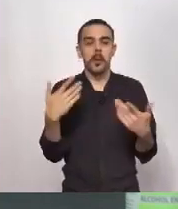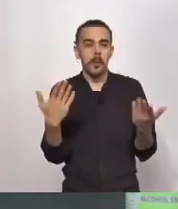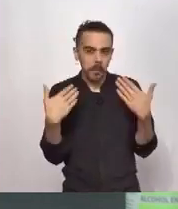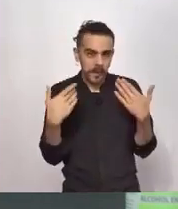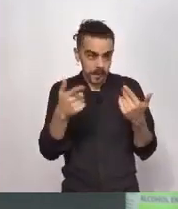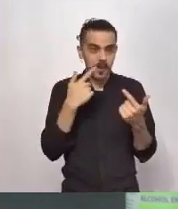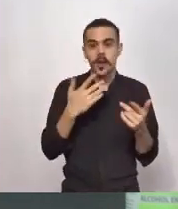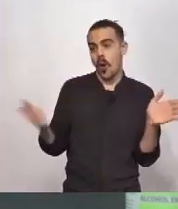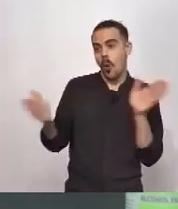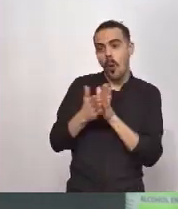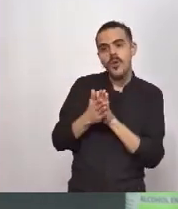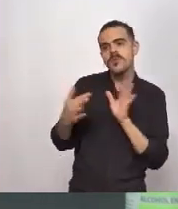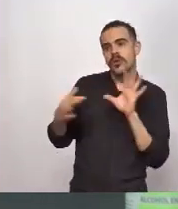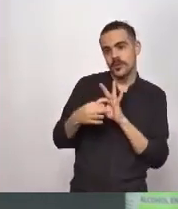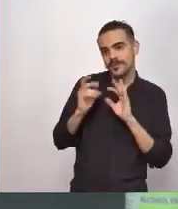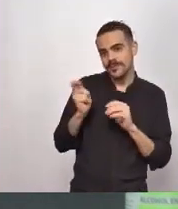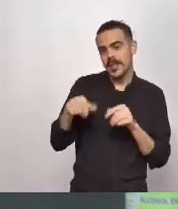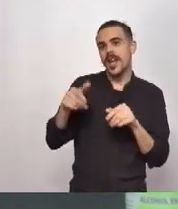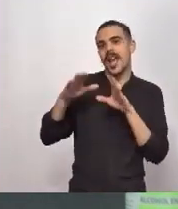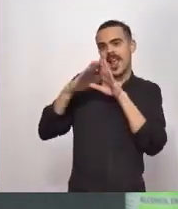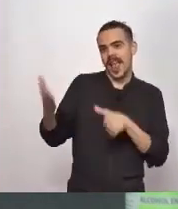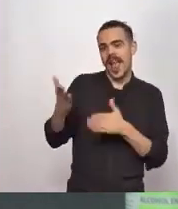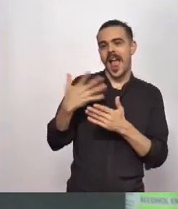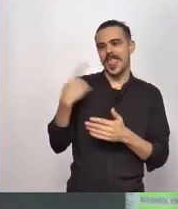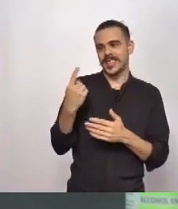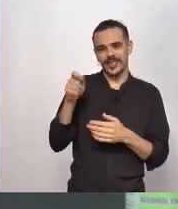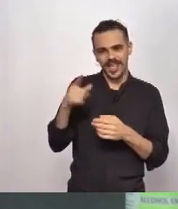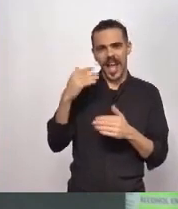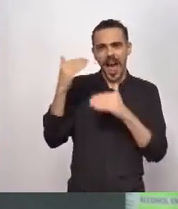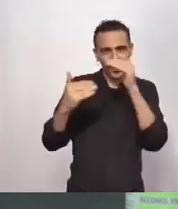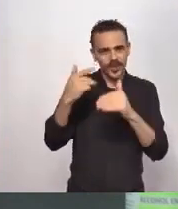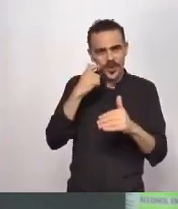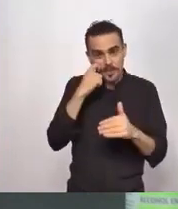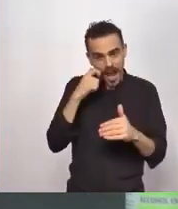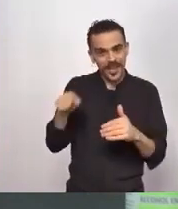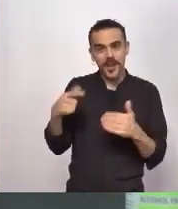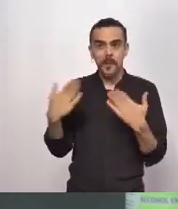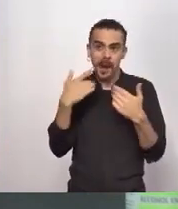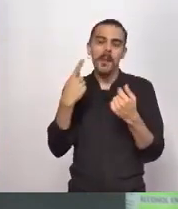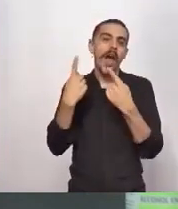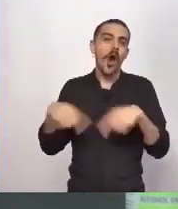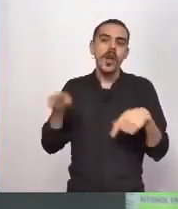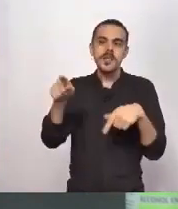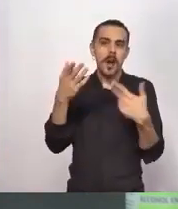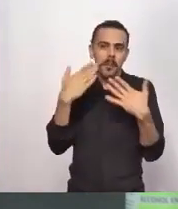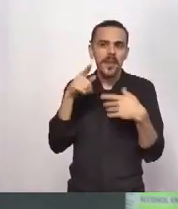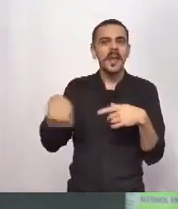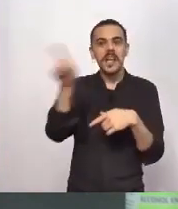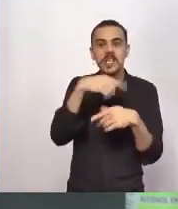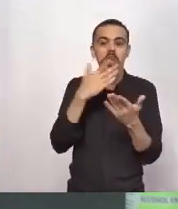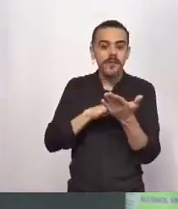vamos a distribuir esto para que nuestros adultos mayores tengan actividades para hacer en la casa y que no sean solamente de forma